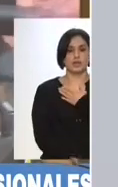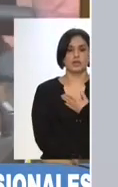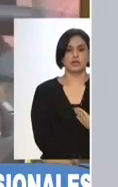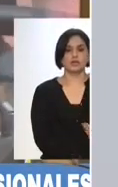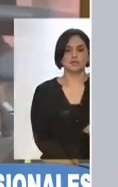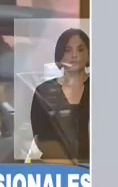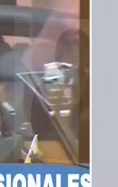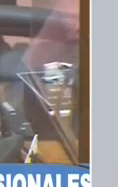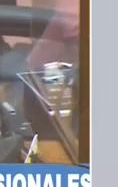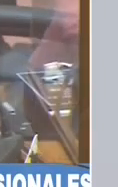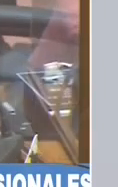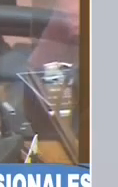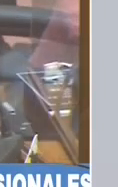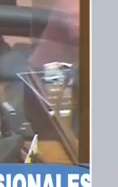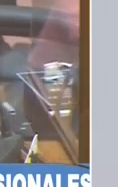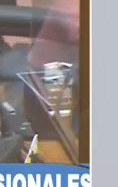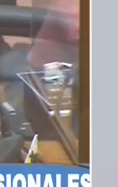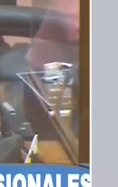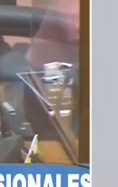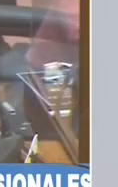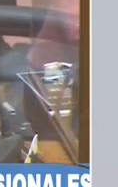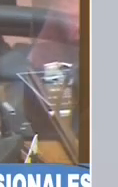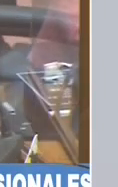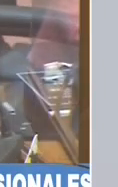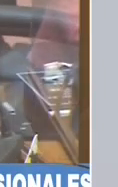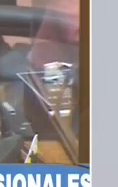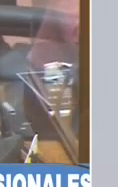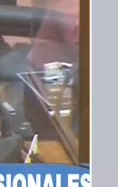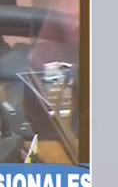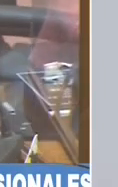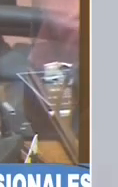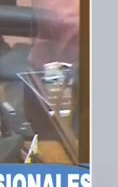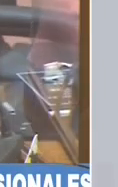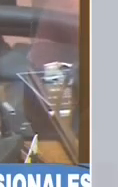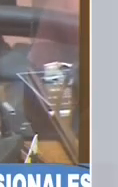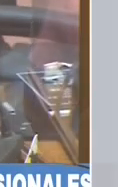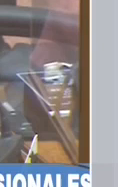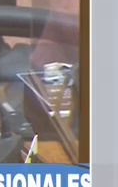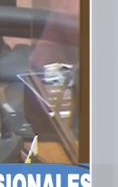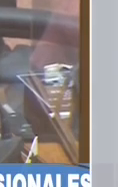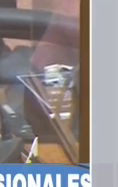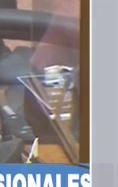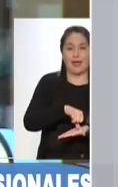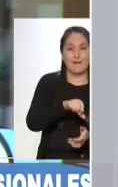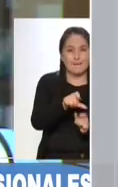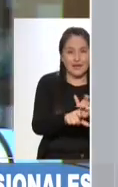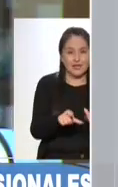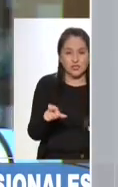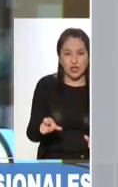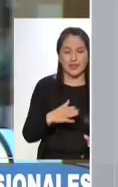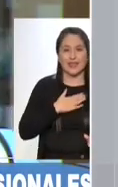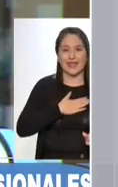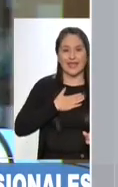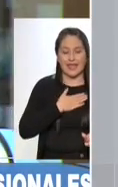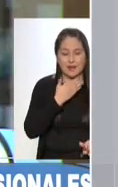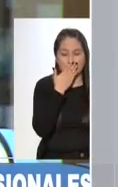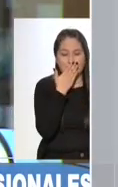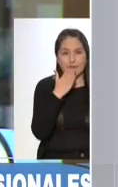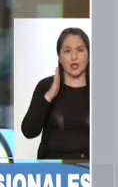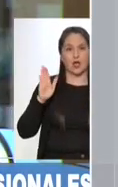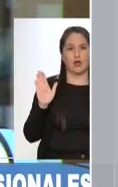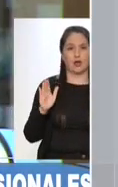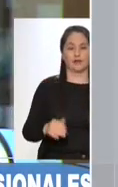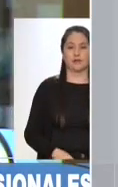y mejorar en forma relativa las jubilaciones. Pero fíjate ahí, Nicolás, que el gobierno no ha querido dar celeridad a